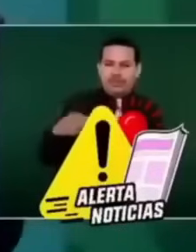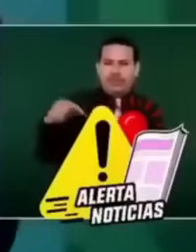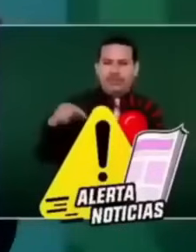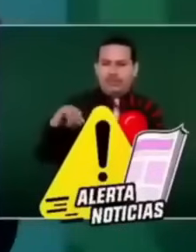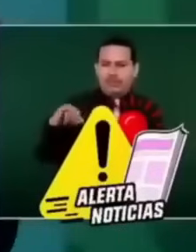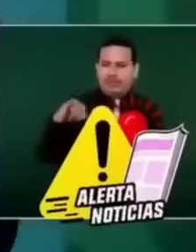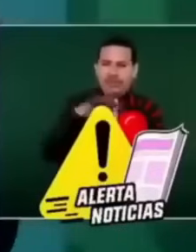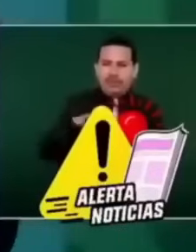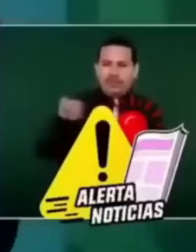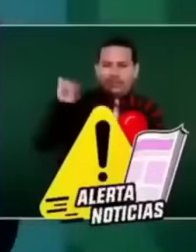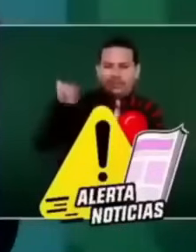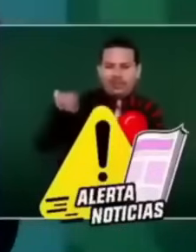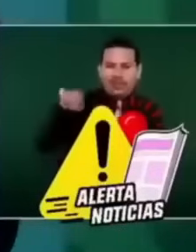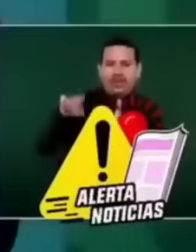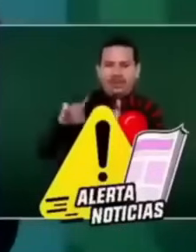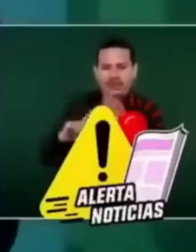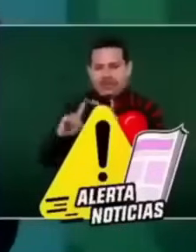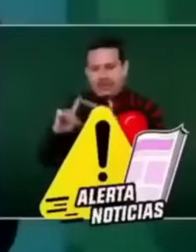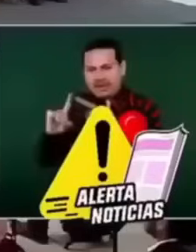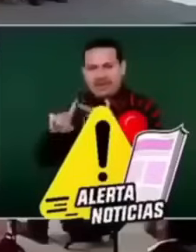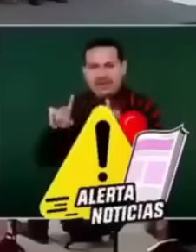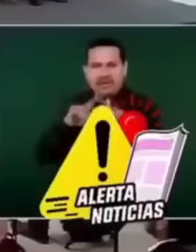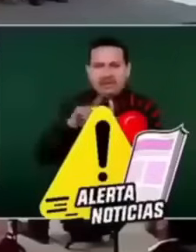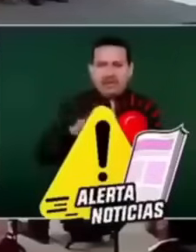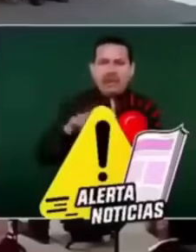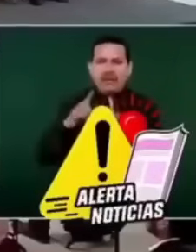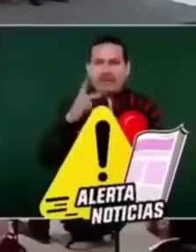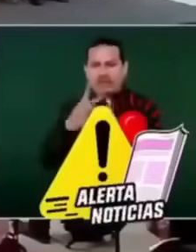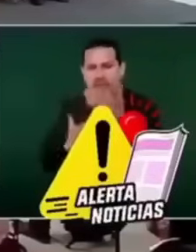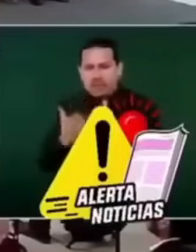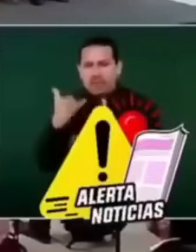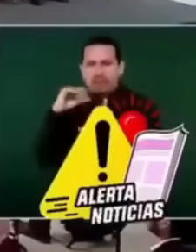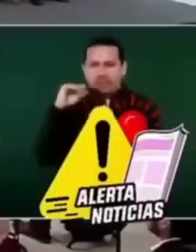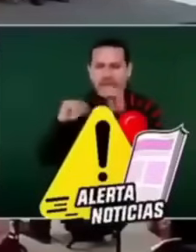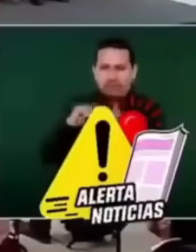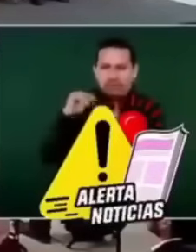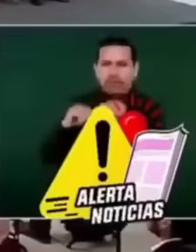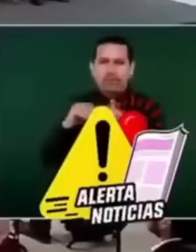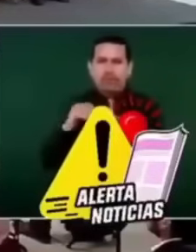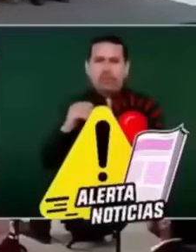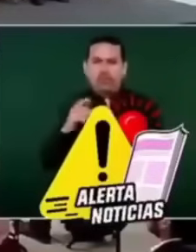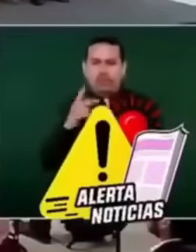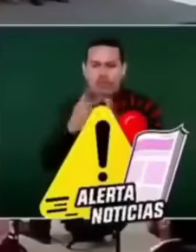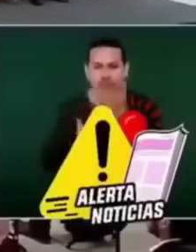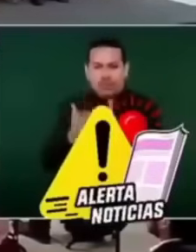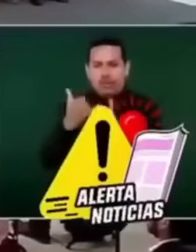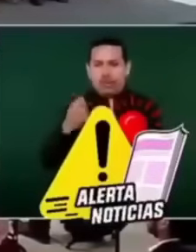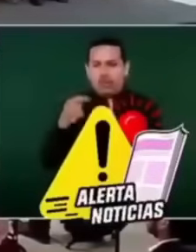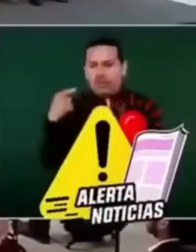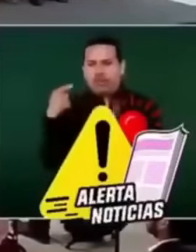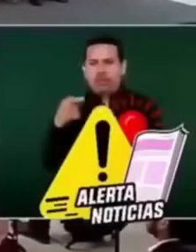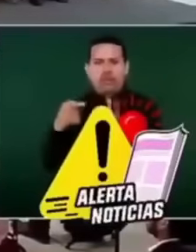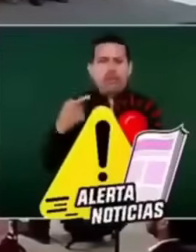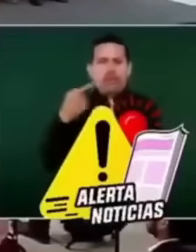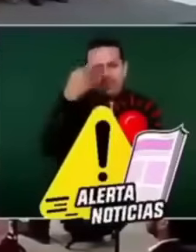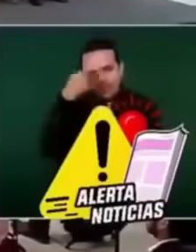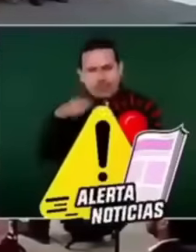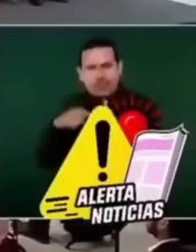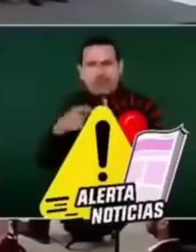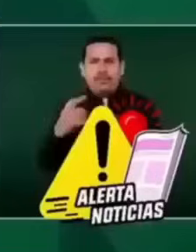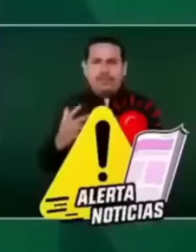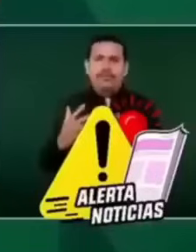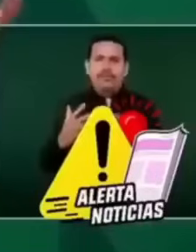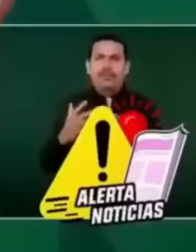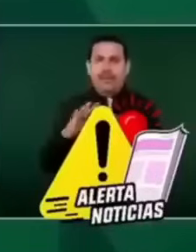la soberanía nacional. Es extraordinario esto, mexicanos, porque sin duda alguna el trabajo